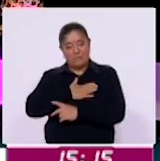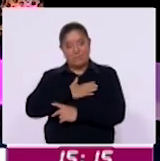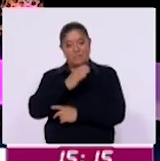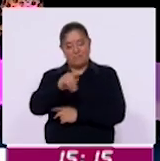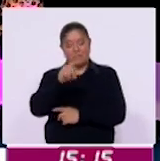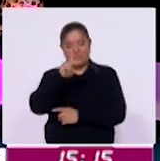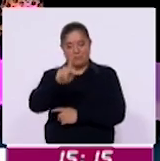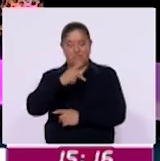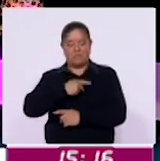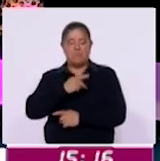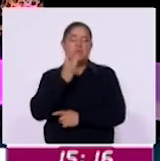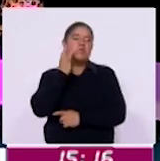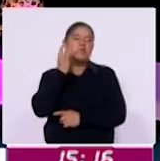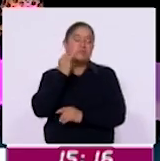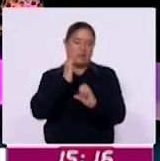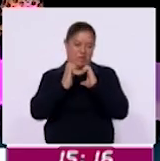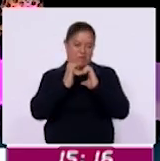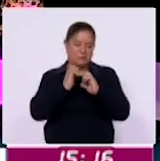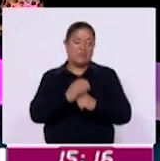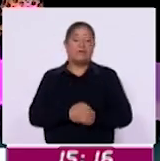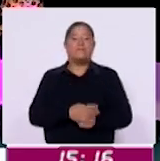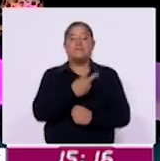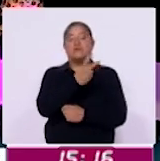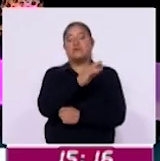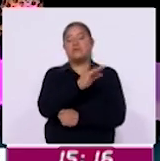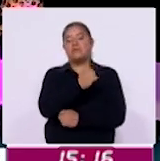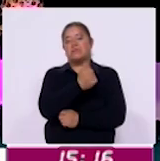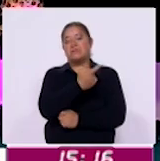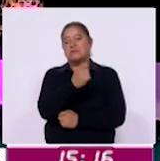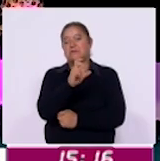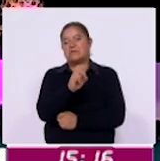comunicación por WhatsApp. Nos puede contactar al